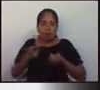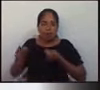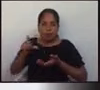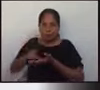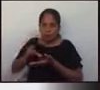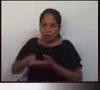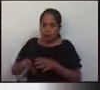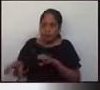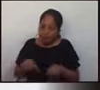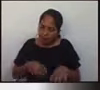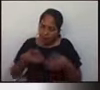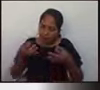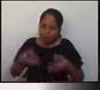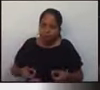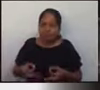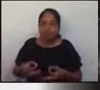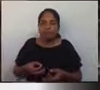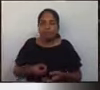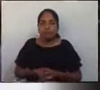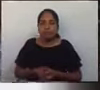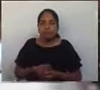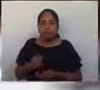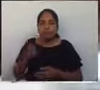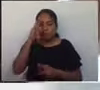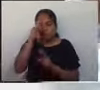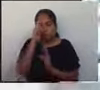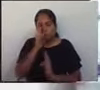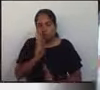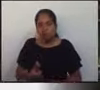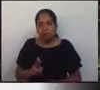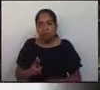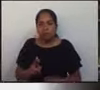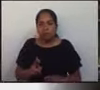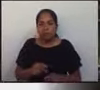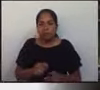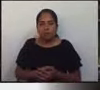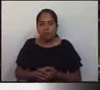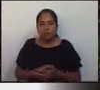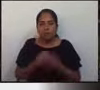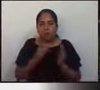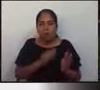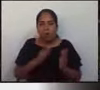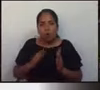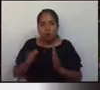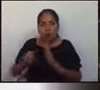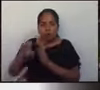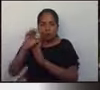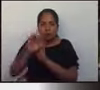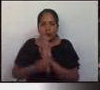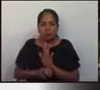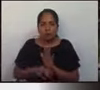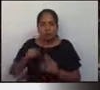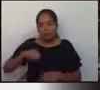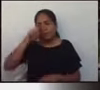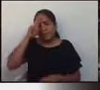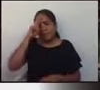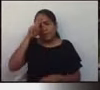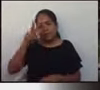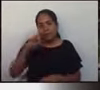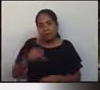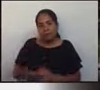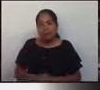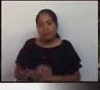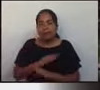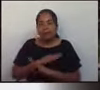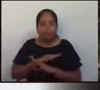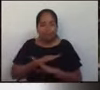a que de una vez por todas se respete el orden constitucional en nuestro país.